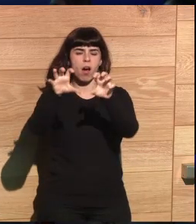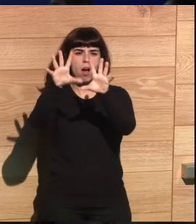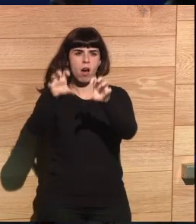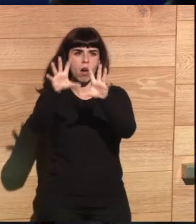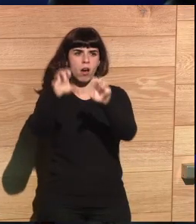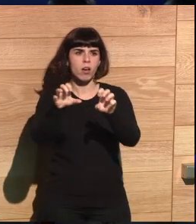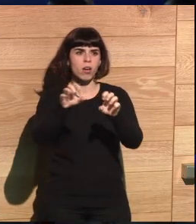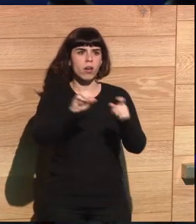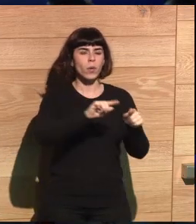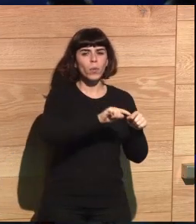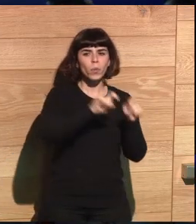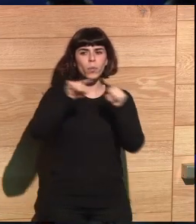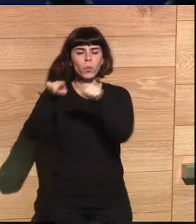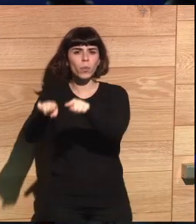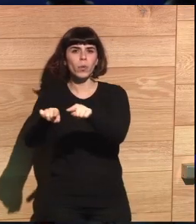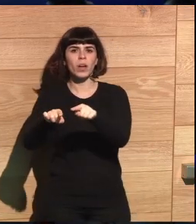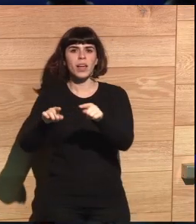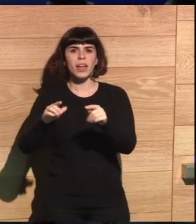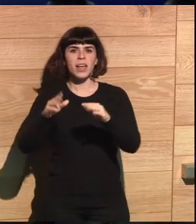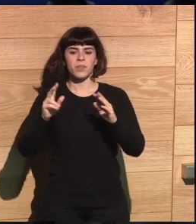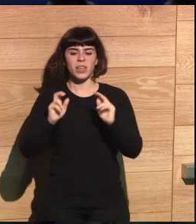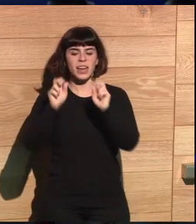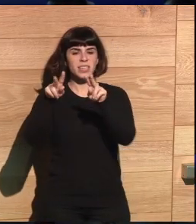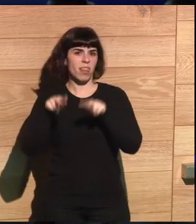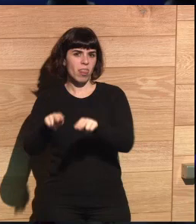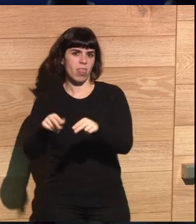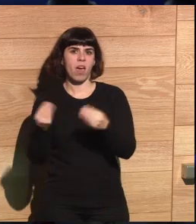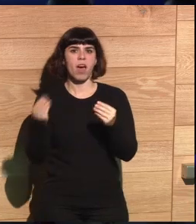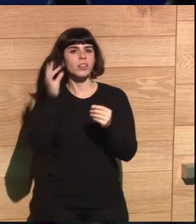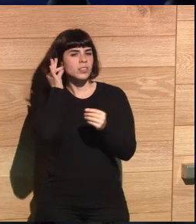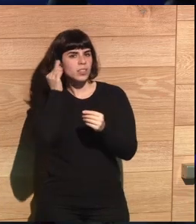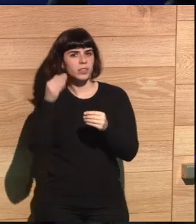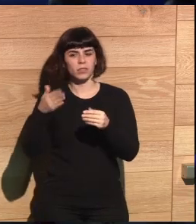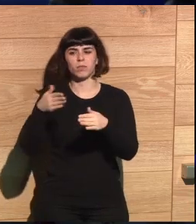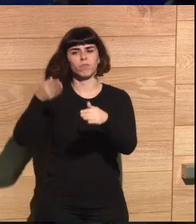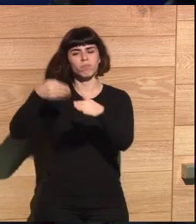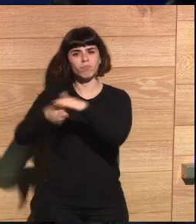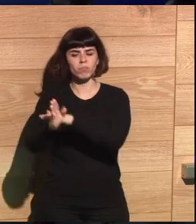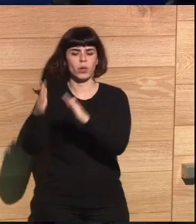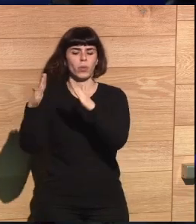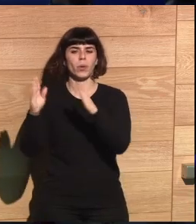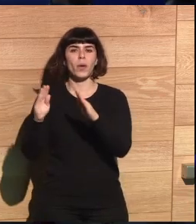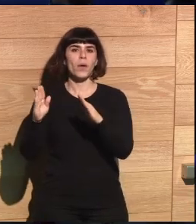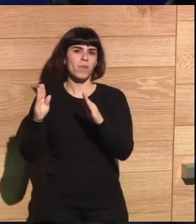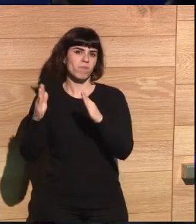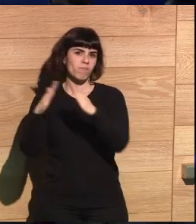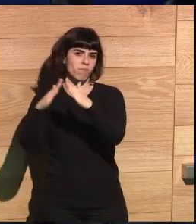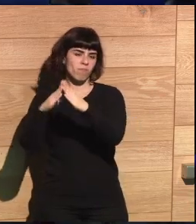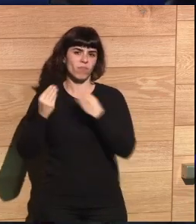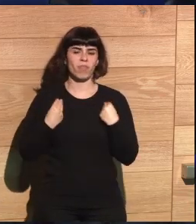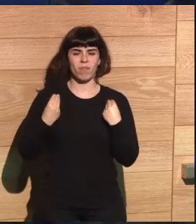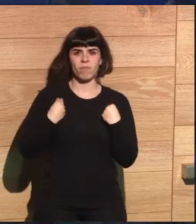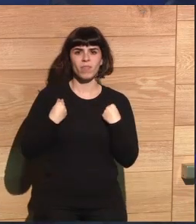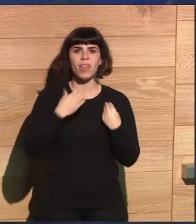vivir sola en la residencia de señoritas, que es el lugar donde se podían quedar en aquella época las pocas chicas que entonces, en los años